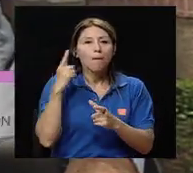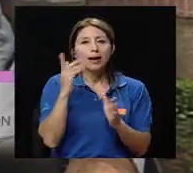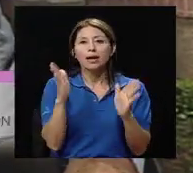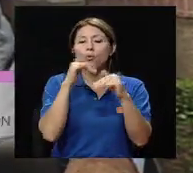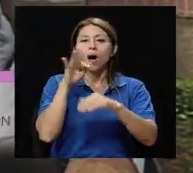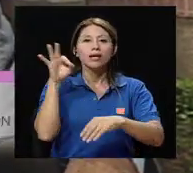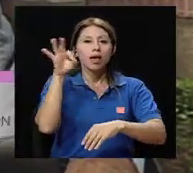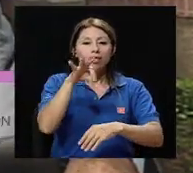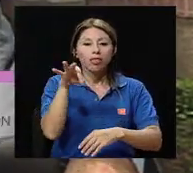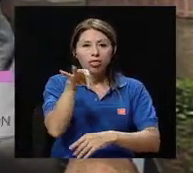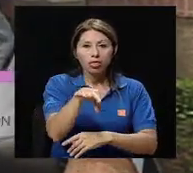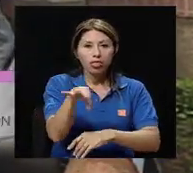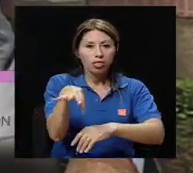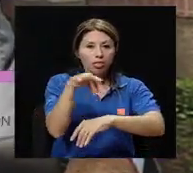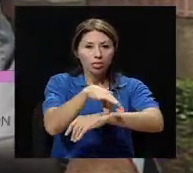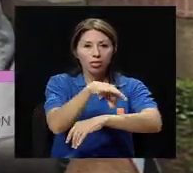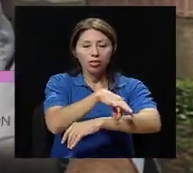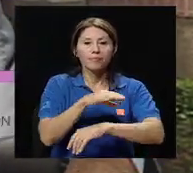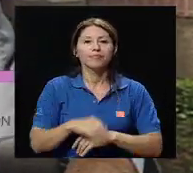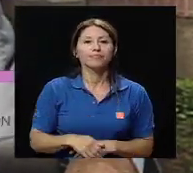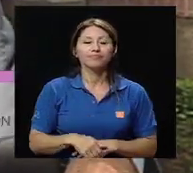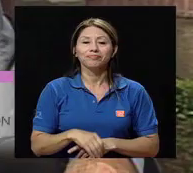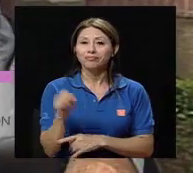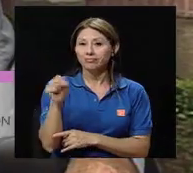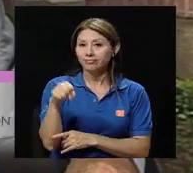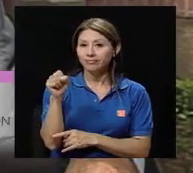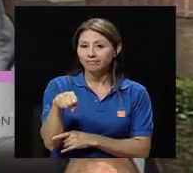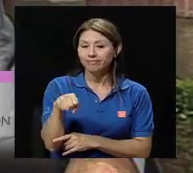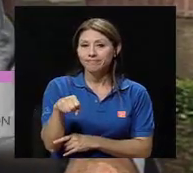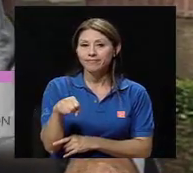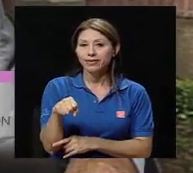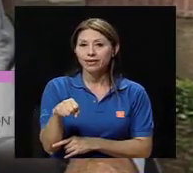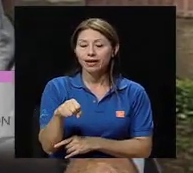que la comisión se abocó a